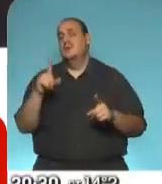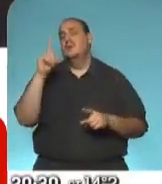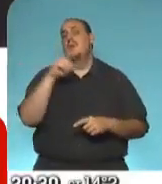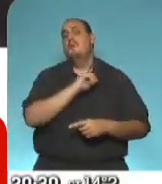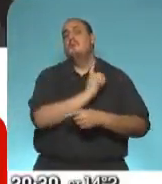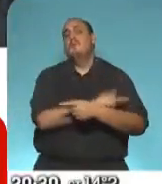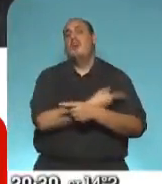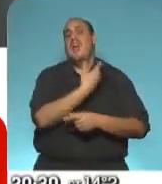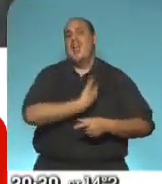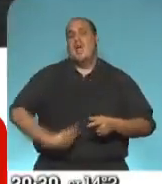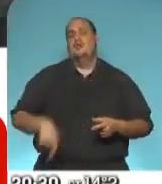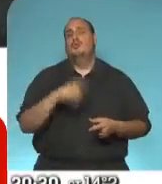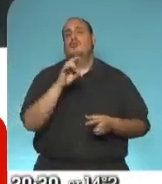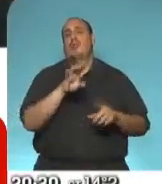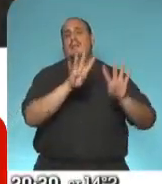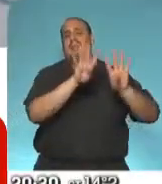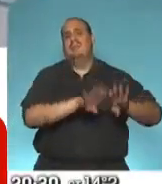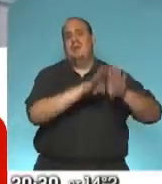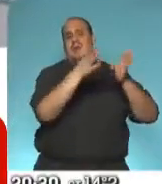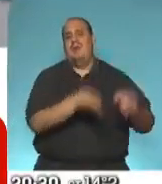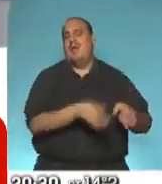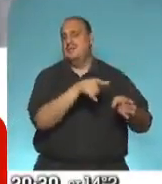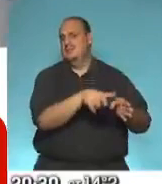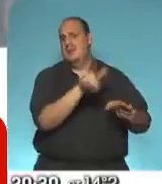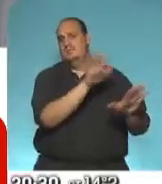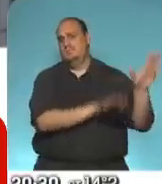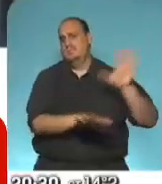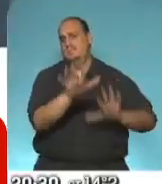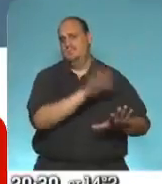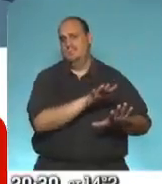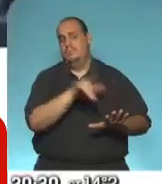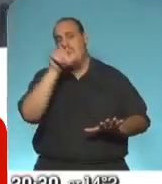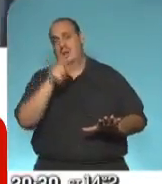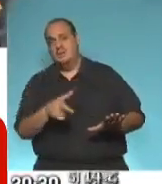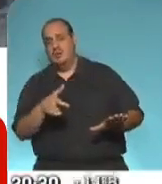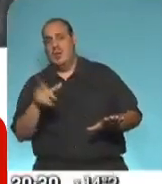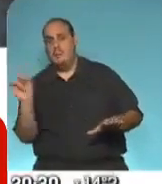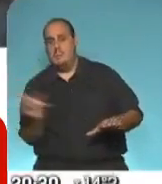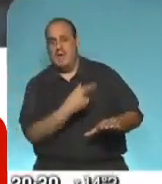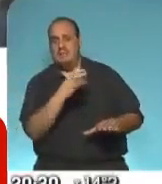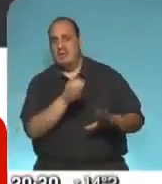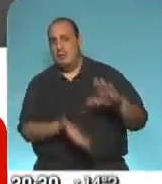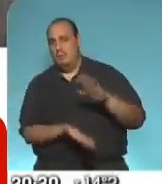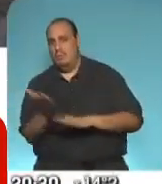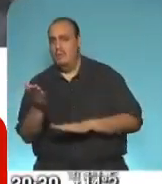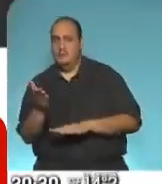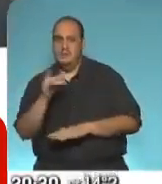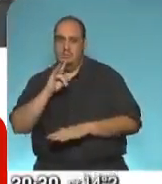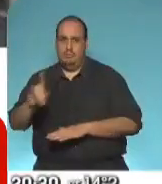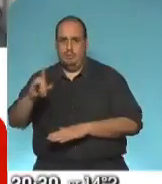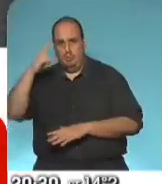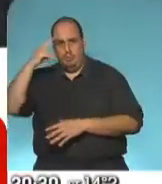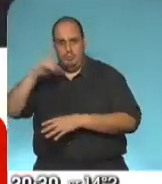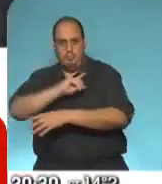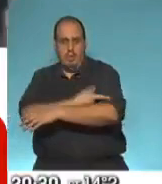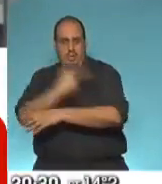alojar al interno. El Poder Ejecutivo viene a ser una suerte como de hotel. Quien hace el ingreso y salida de las cárceles es el Poder Judicial. Nosotros no